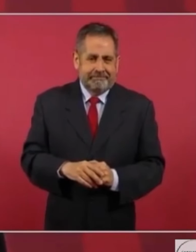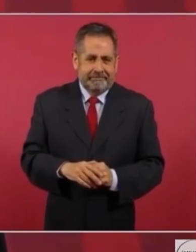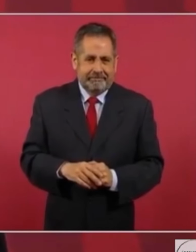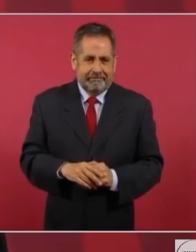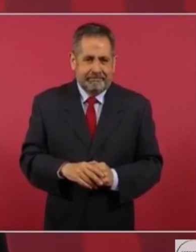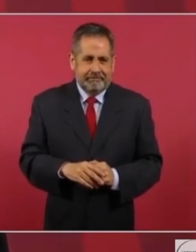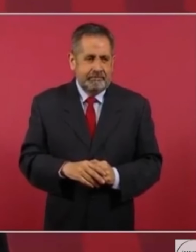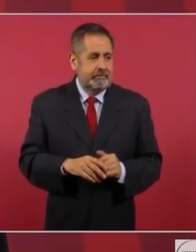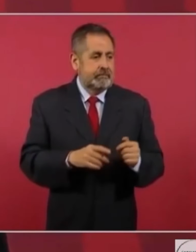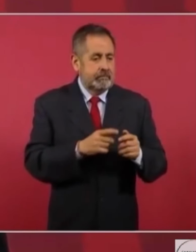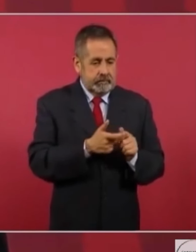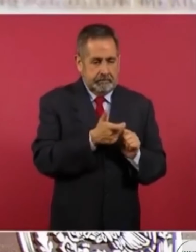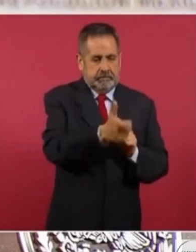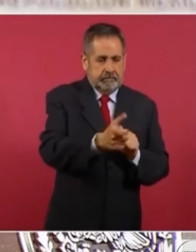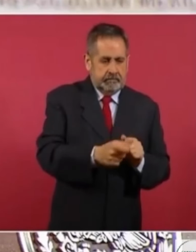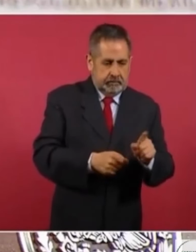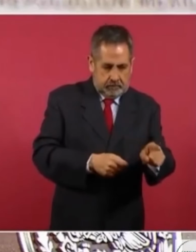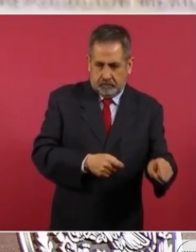cabilderos